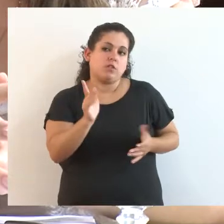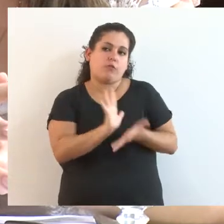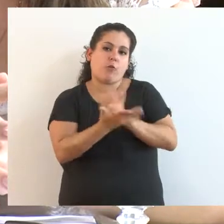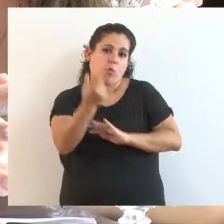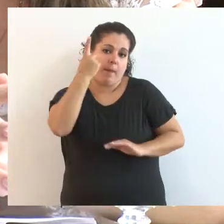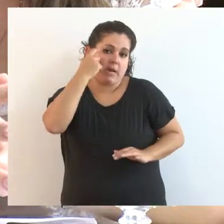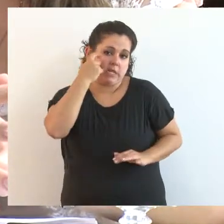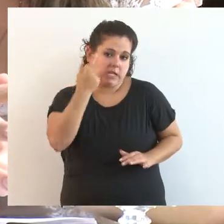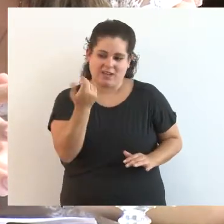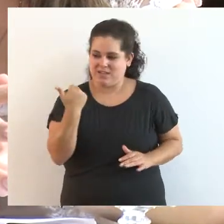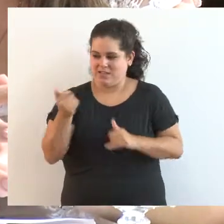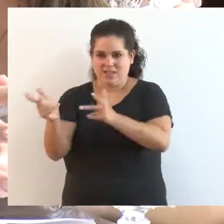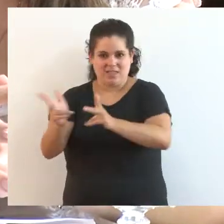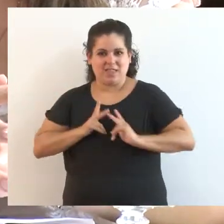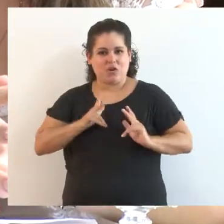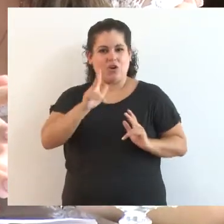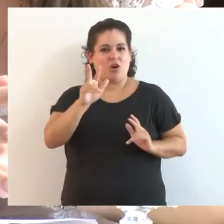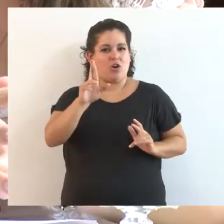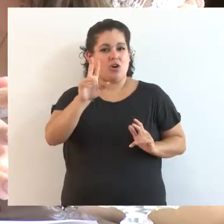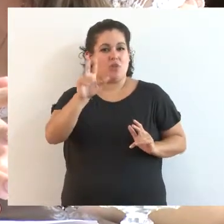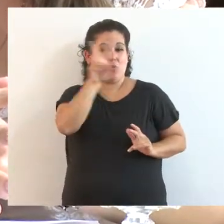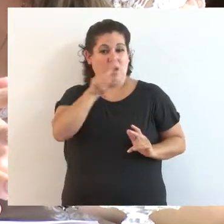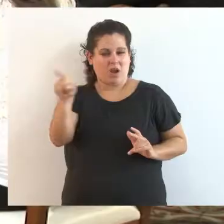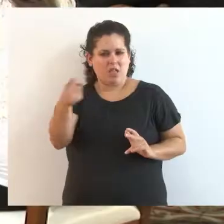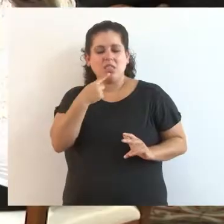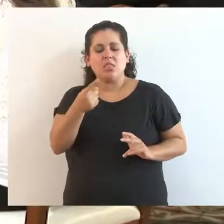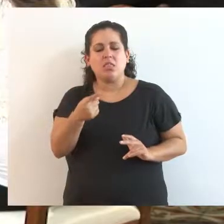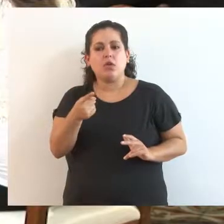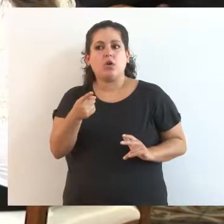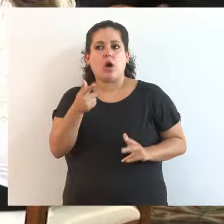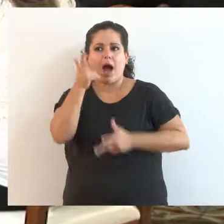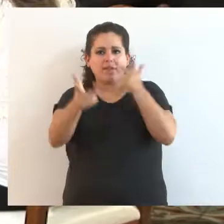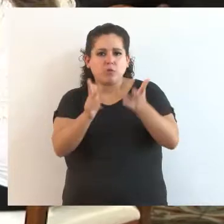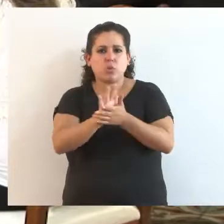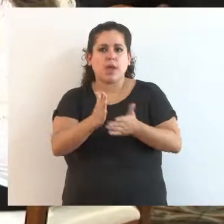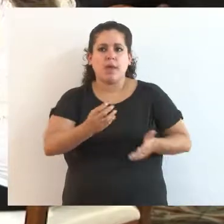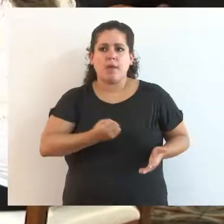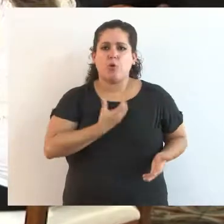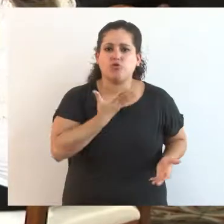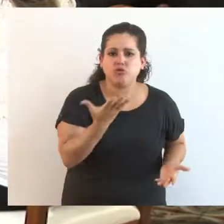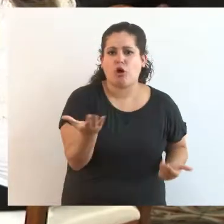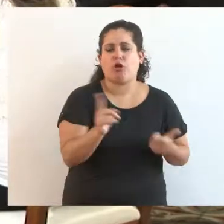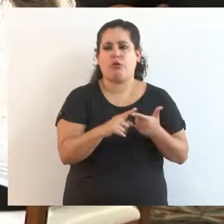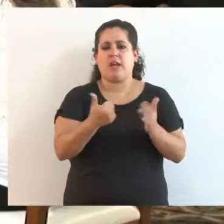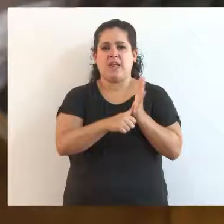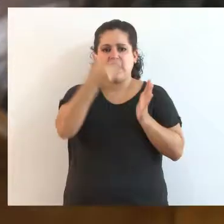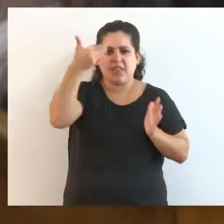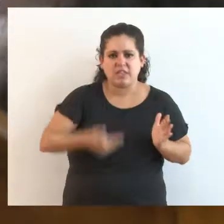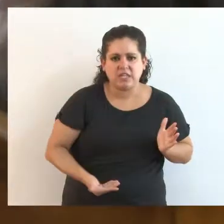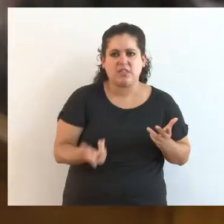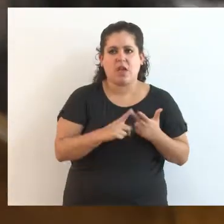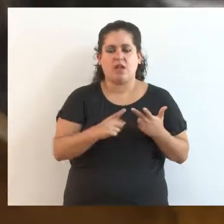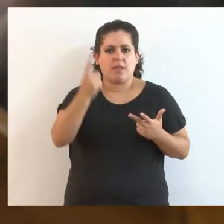déficit, porque también esto es un aprendizaje, como bien dijiste, Rosario, es decir, es un mundo complejo porque hablamos de emociones, hablamos de